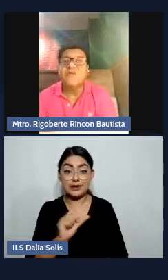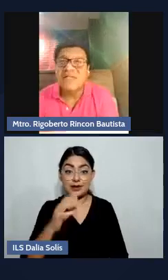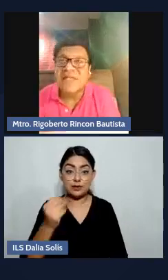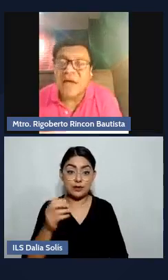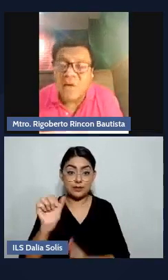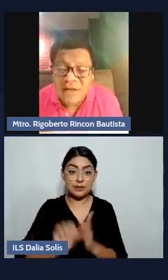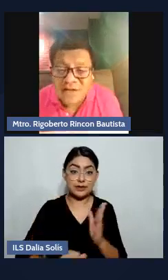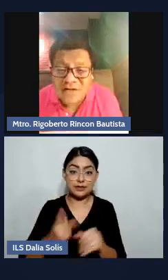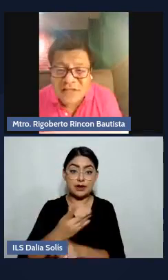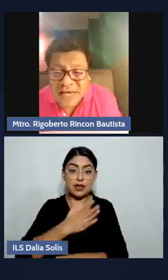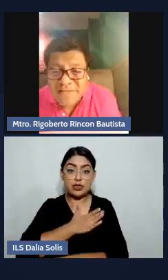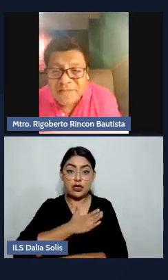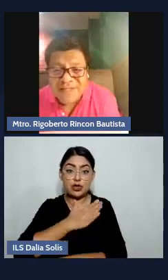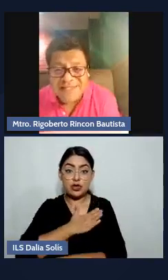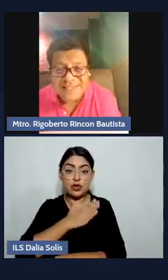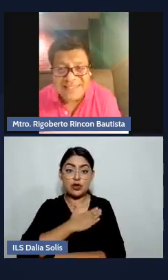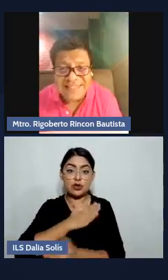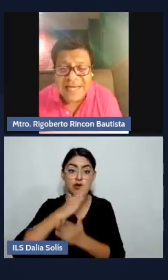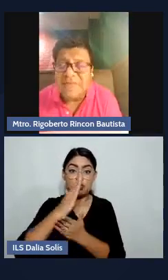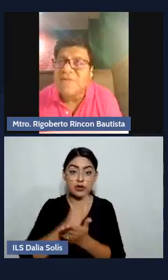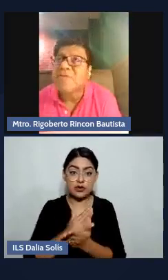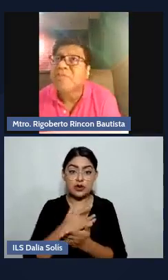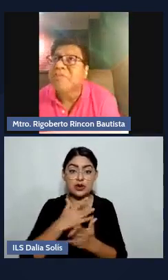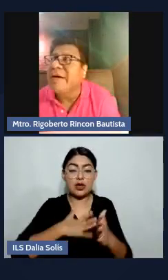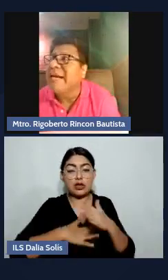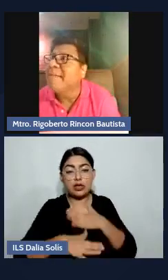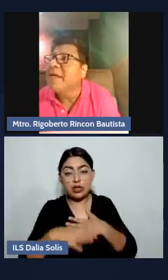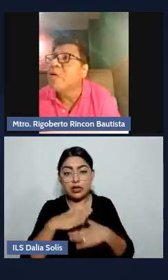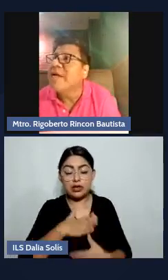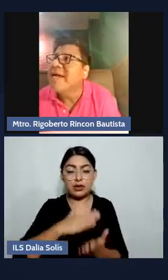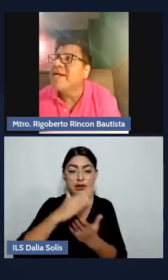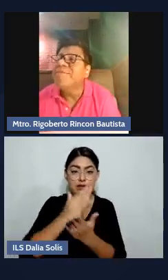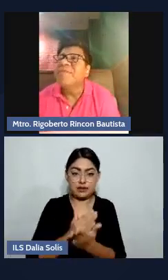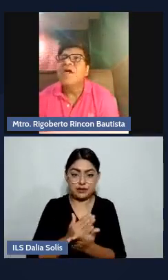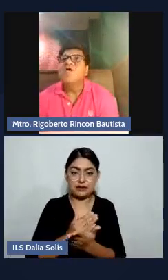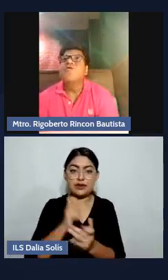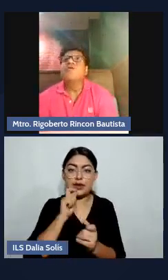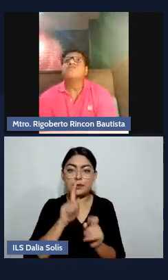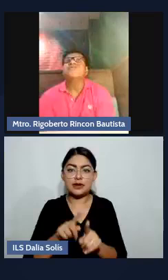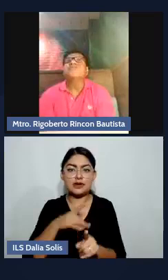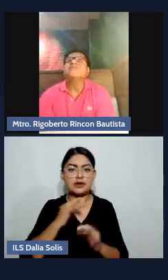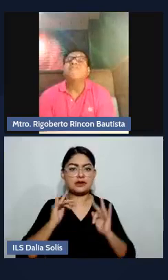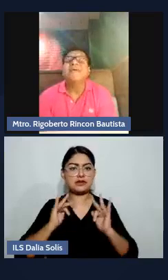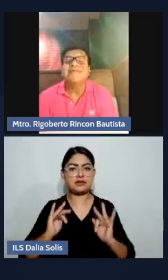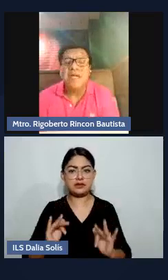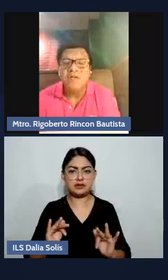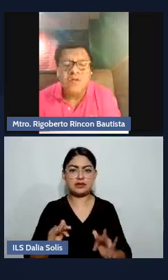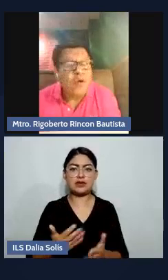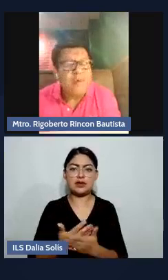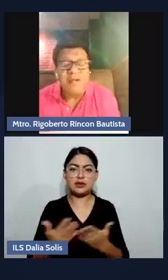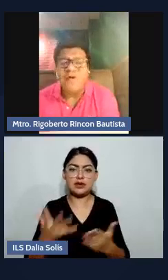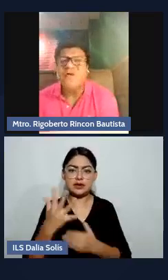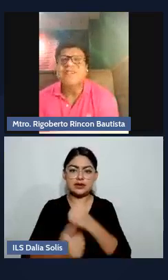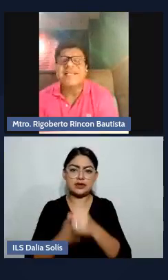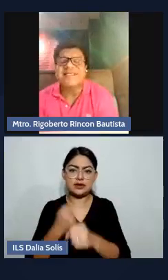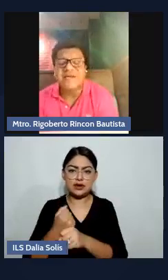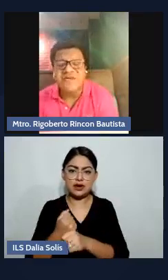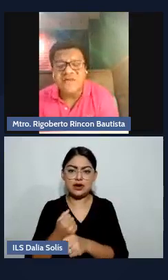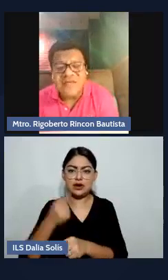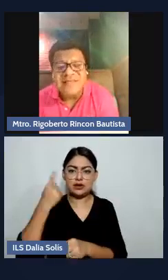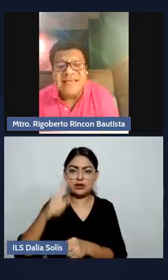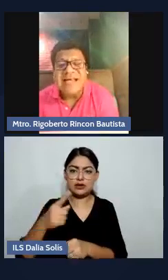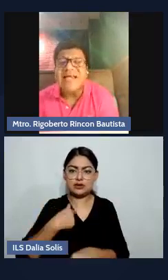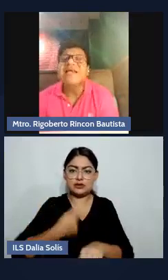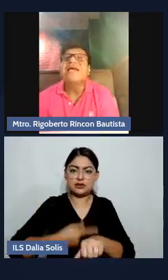¿cuánto tiempo necesitamos para mejorar nuestro sistema de salud, o perdón, nuestra salud física,